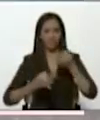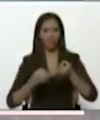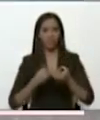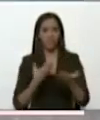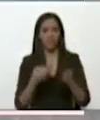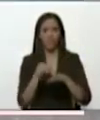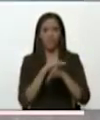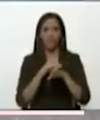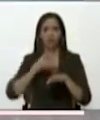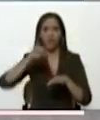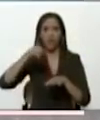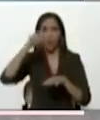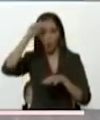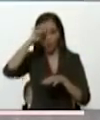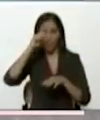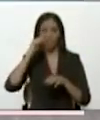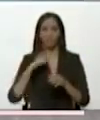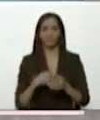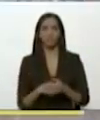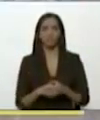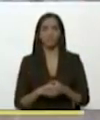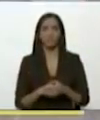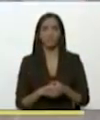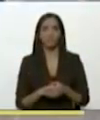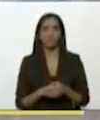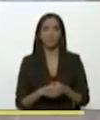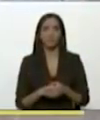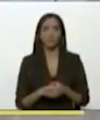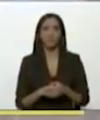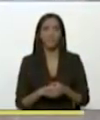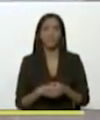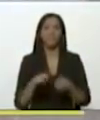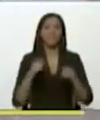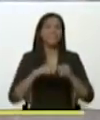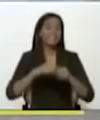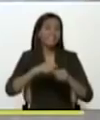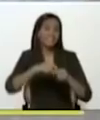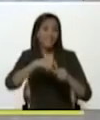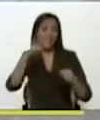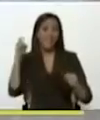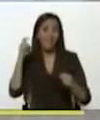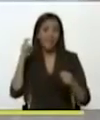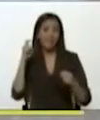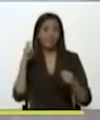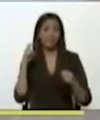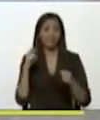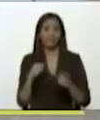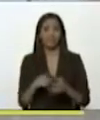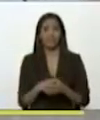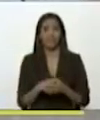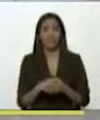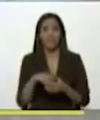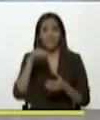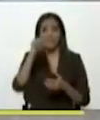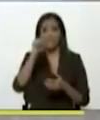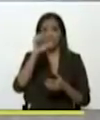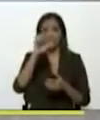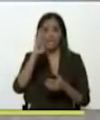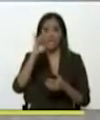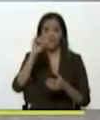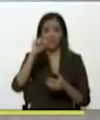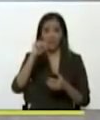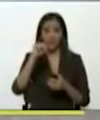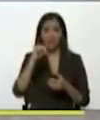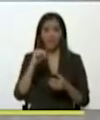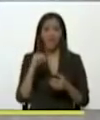ministro Jorge Rodríguez. La misión que tiene encomendada la Fuerza Armada. Sacar de el SEBIN a Raúl